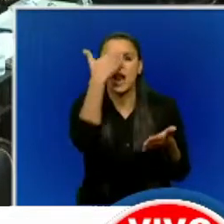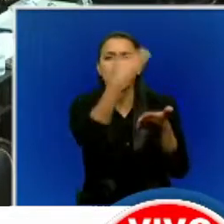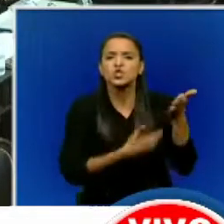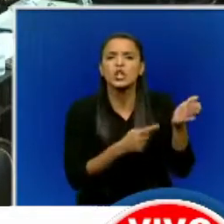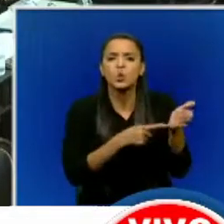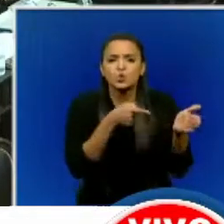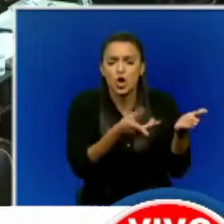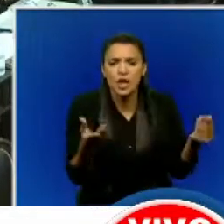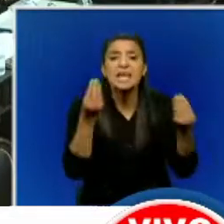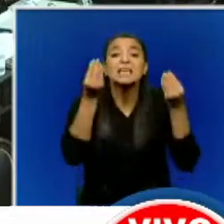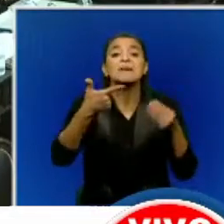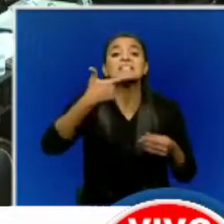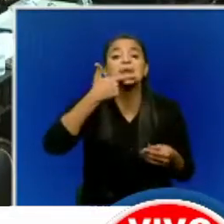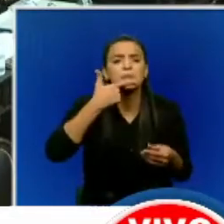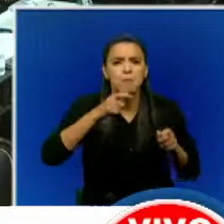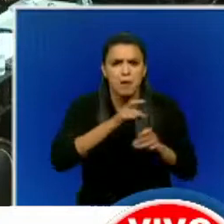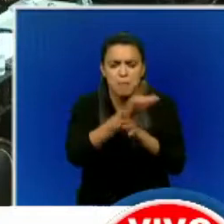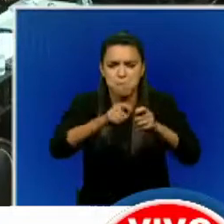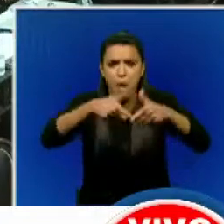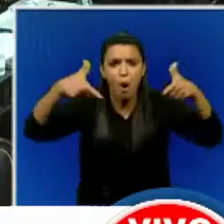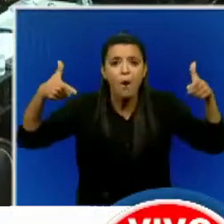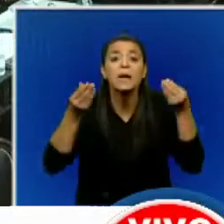¿Qué pasa si en septiembre tenemos más contagio?